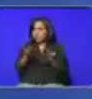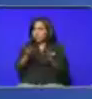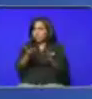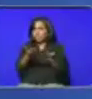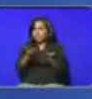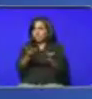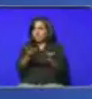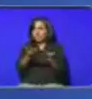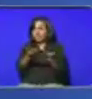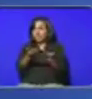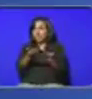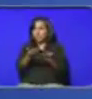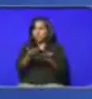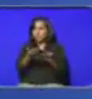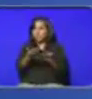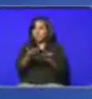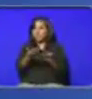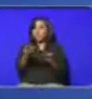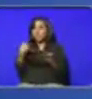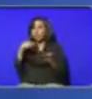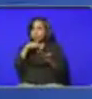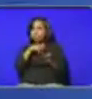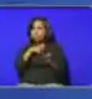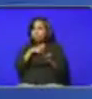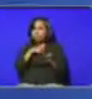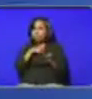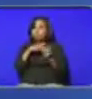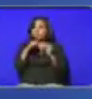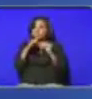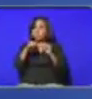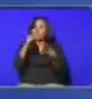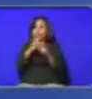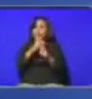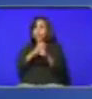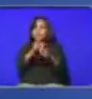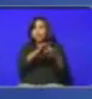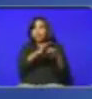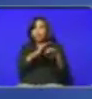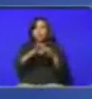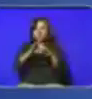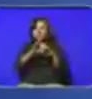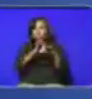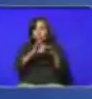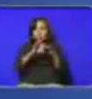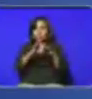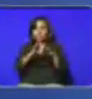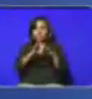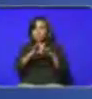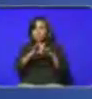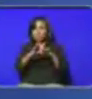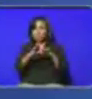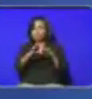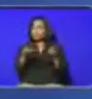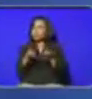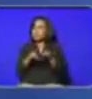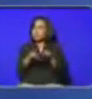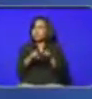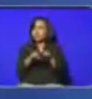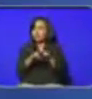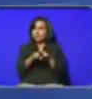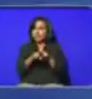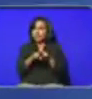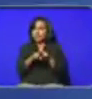nos podemos entonces desvincular de lo que está pasando en el mercado laboral para ese desarrollo. Adicional a los jefes de